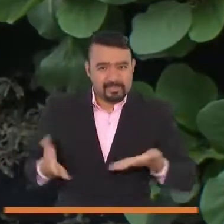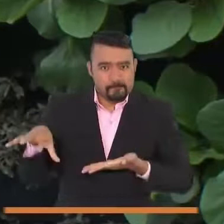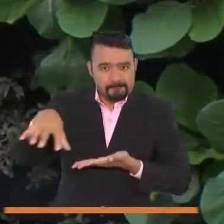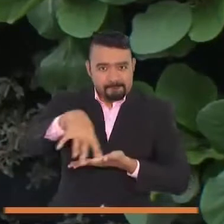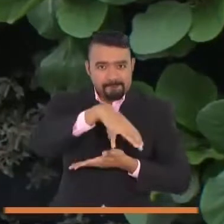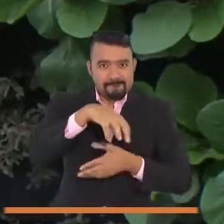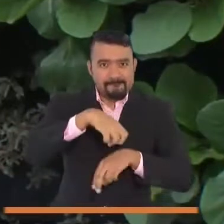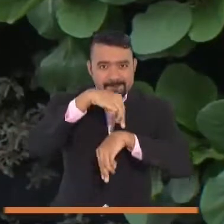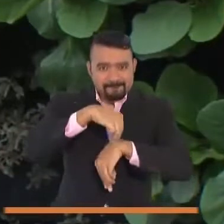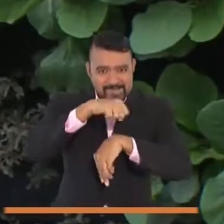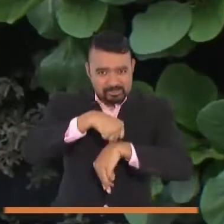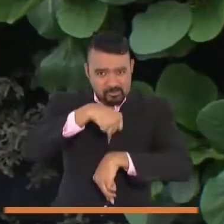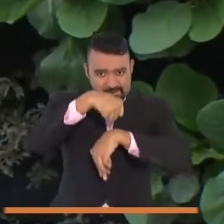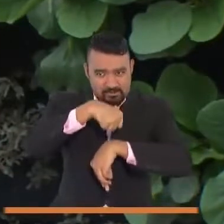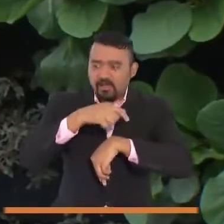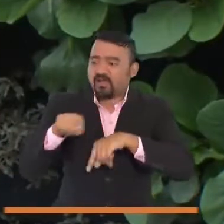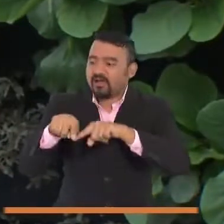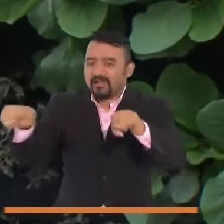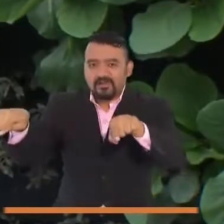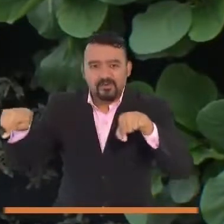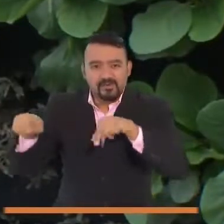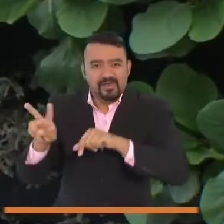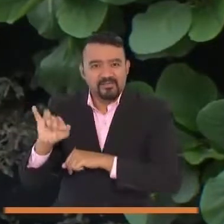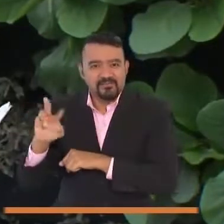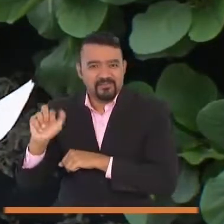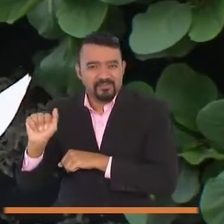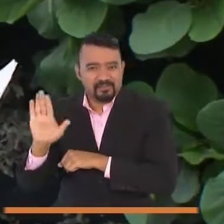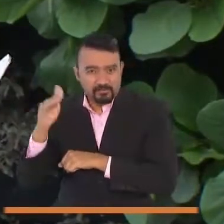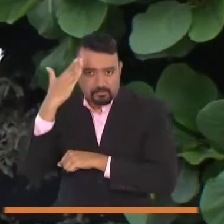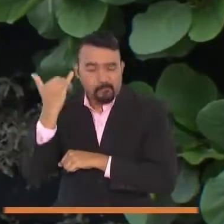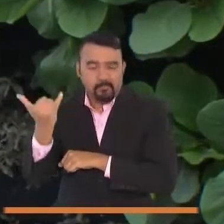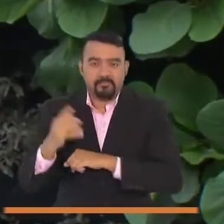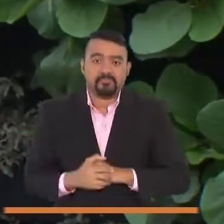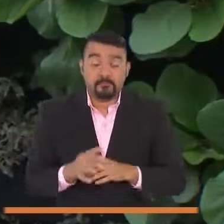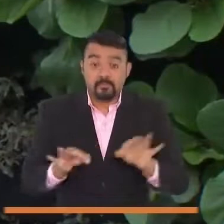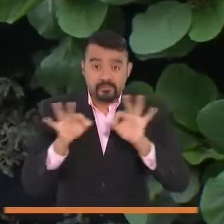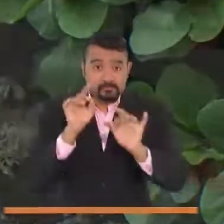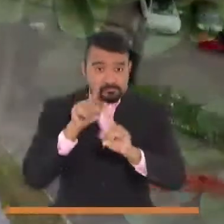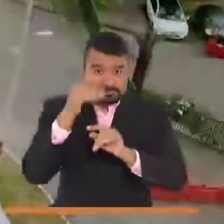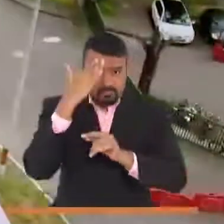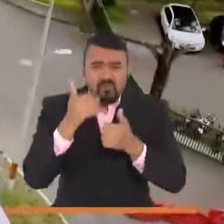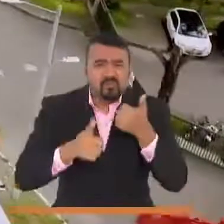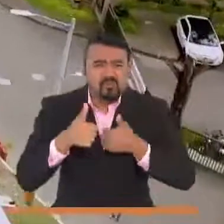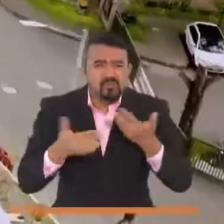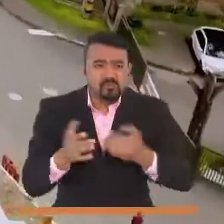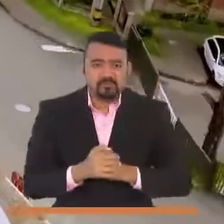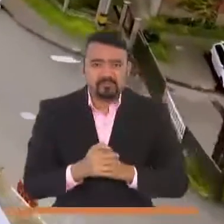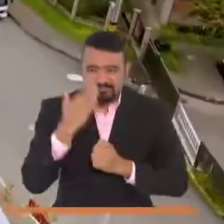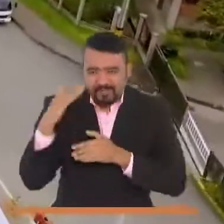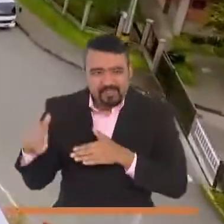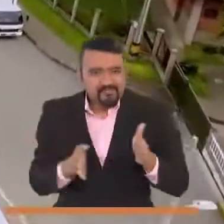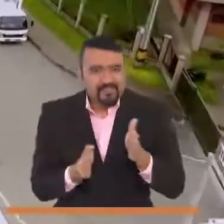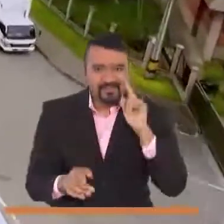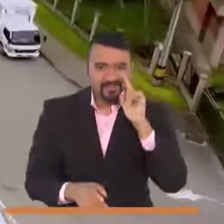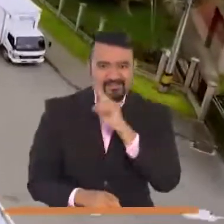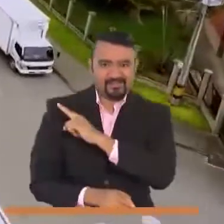Centro Comercial Viva Envigado. Director, importante esta obra para el municipio de Envigado. Sabemos de la importancia